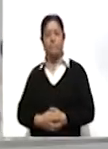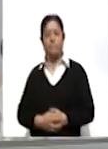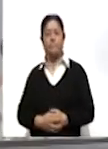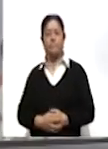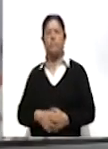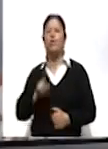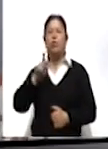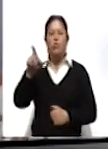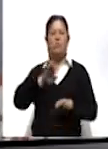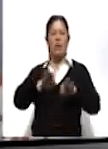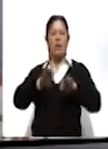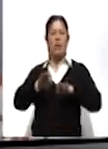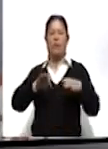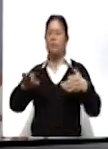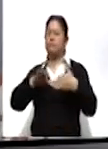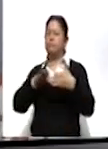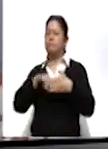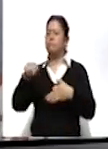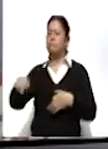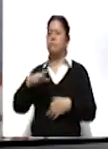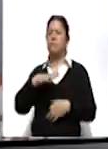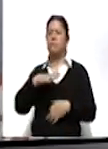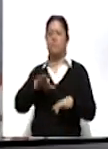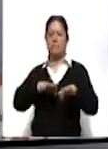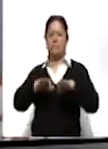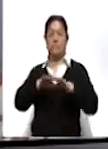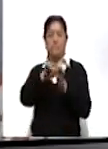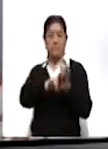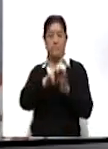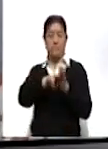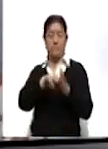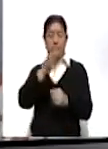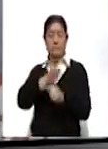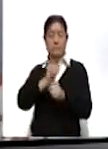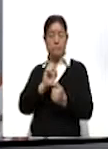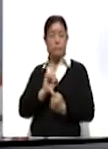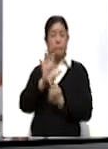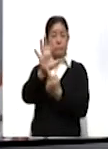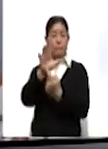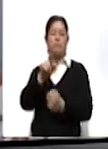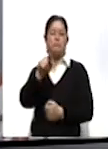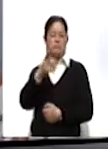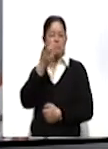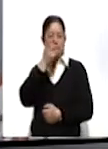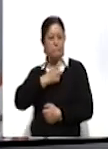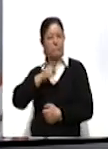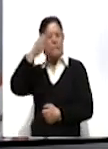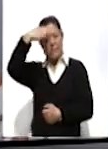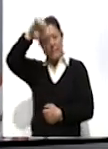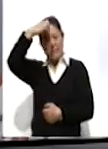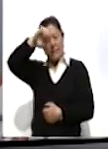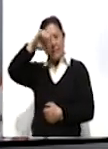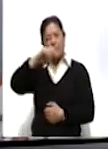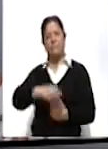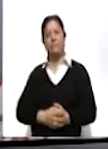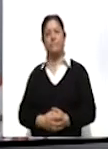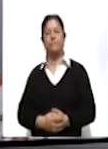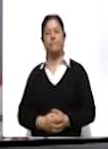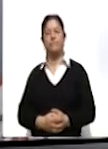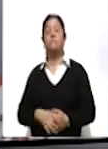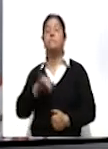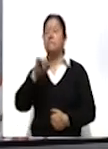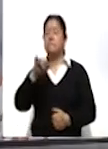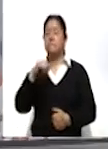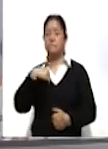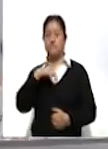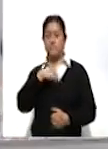Tú trabajaste de cerca en la colaboración de alguno de estos videos que se van a presentar. No sé si nos podrías compartir tu experiencia. Sí,